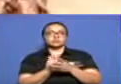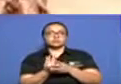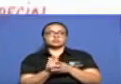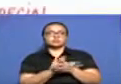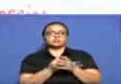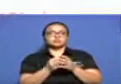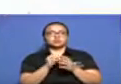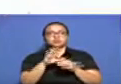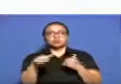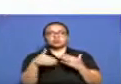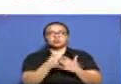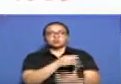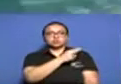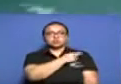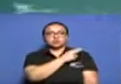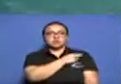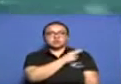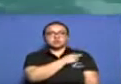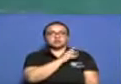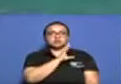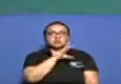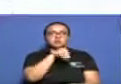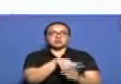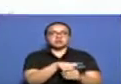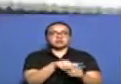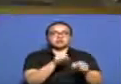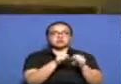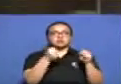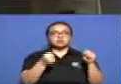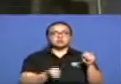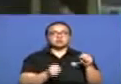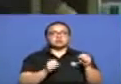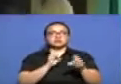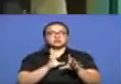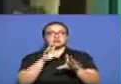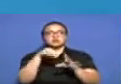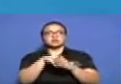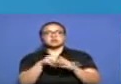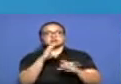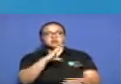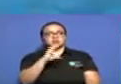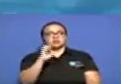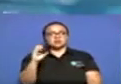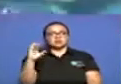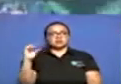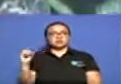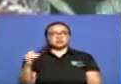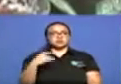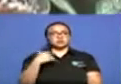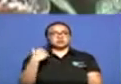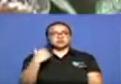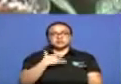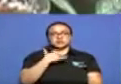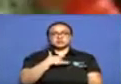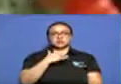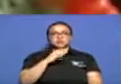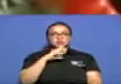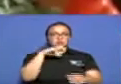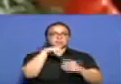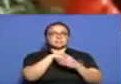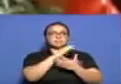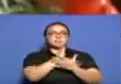lo importante. Cada asociado que ingresa al sistema, que ingresa a una cooperativa, tiene esa calidad de dueño y